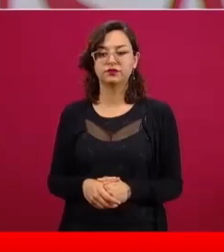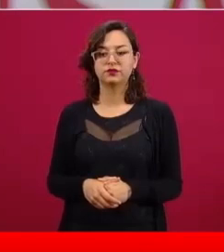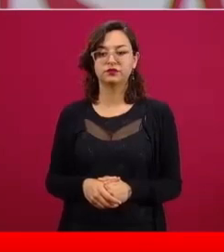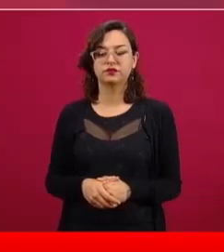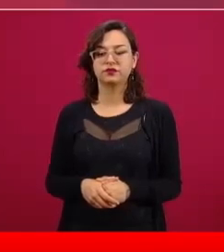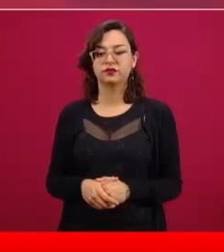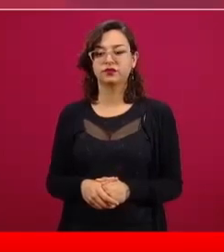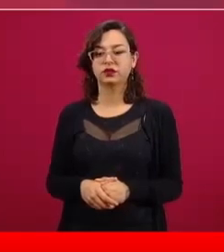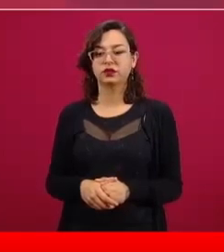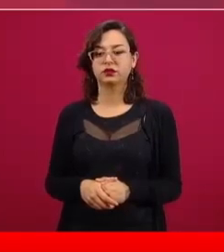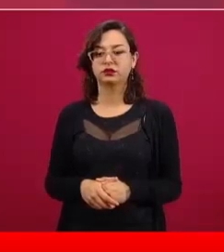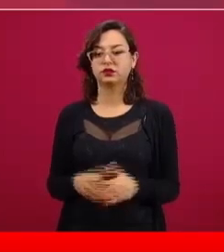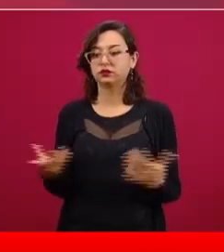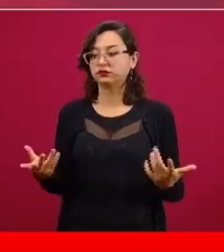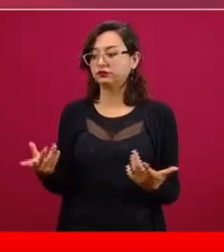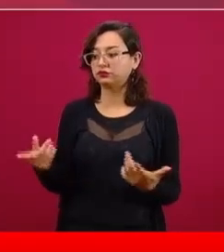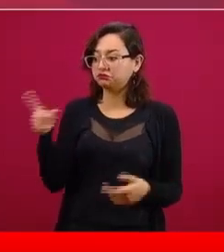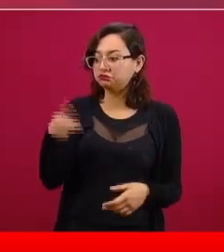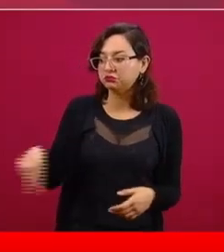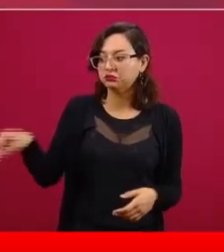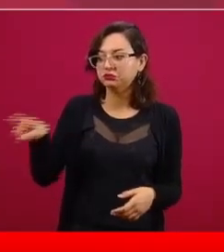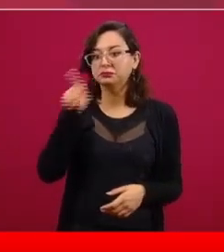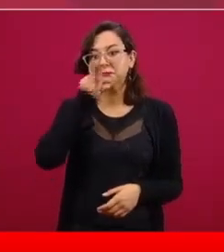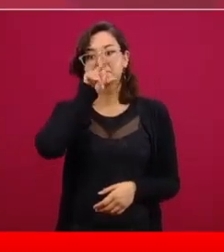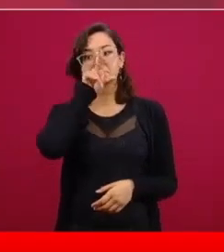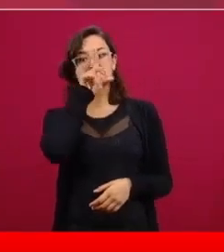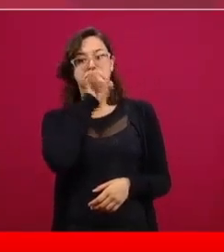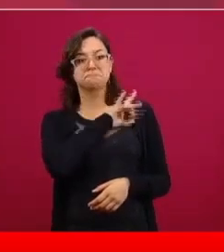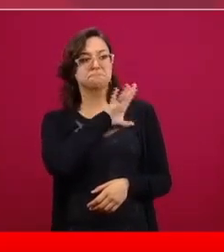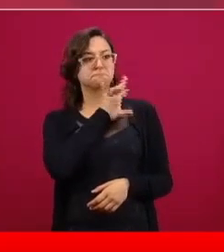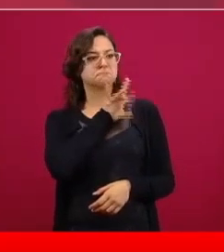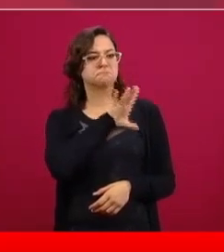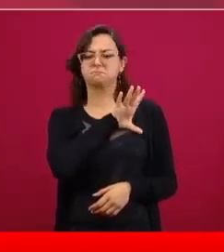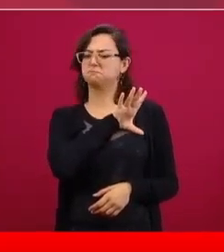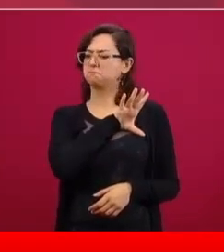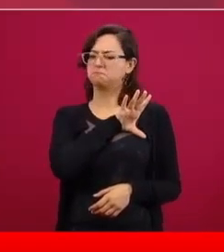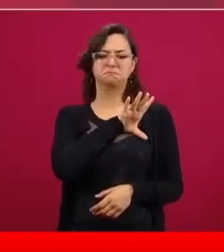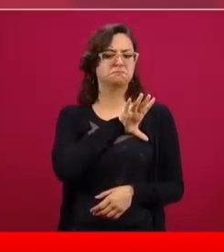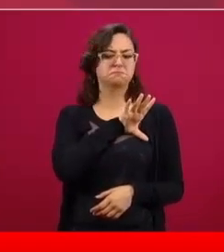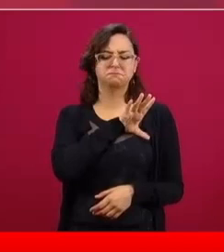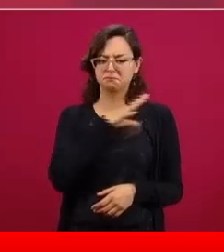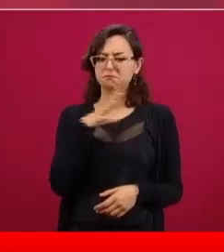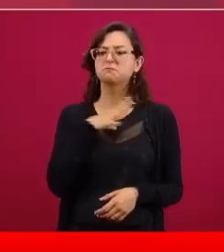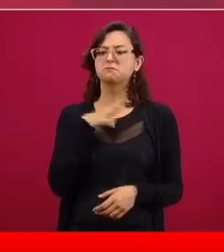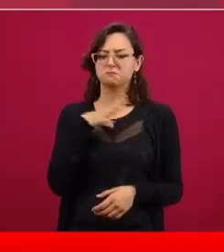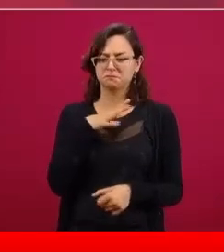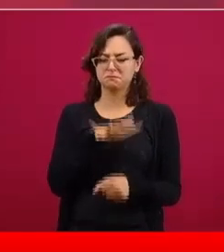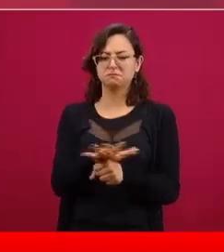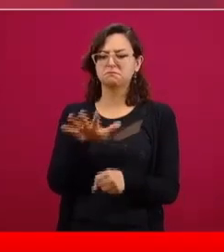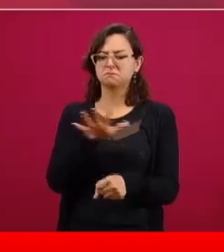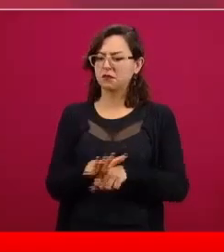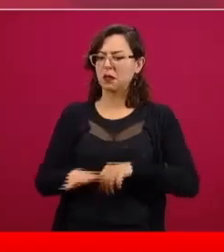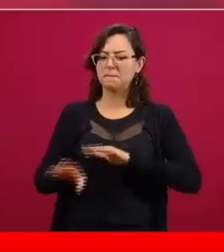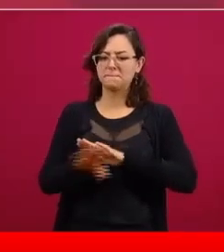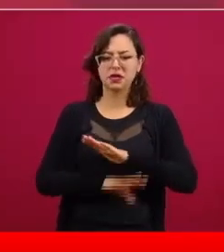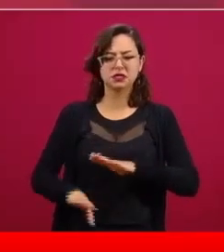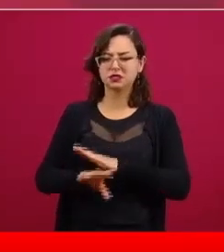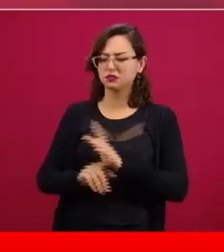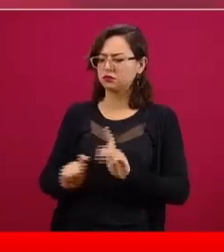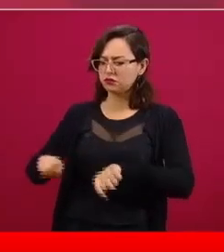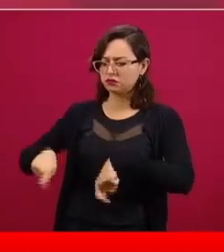Ellos no tienen nada que temer, porque no les va a faltar lo básico,